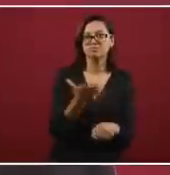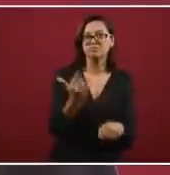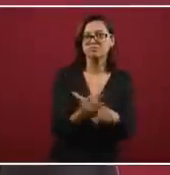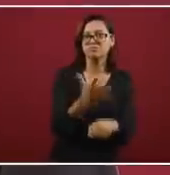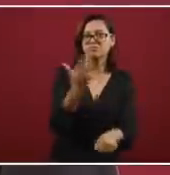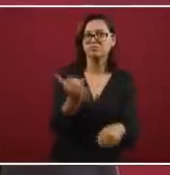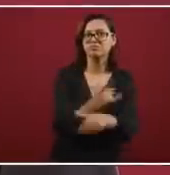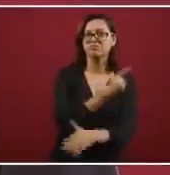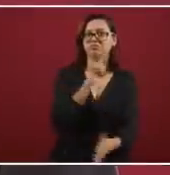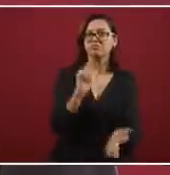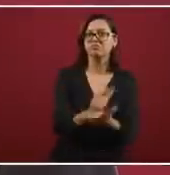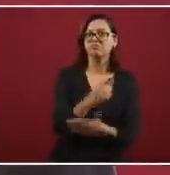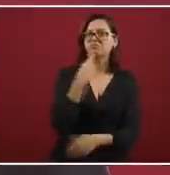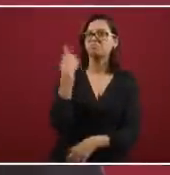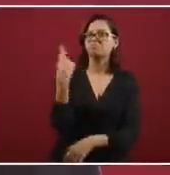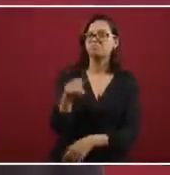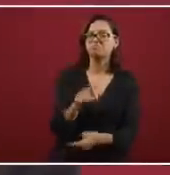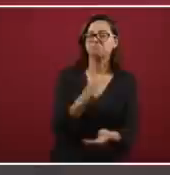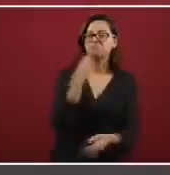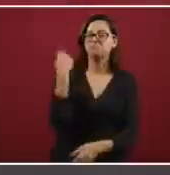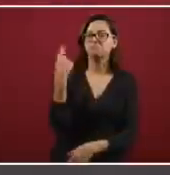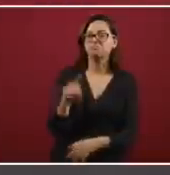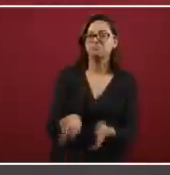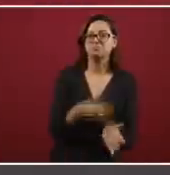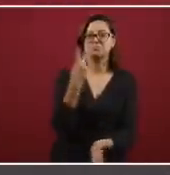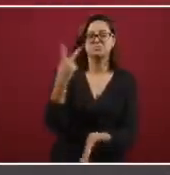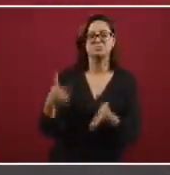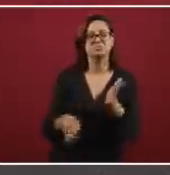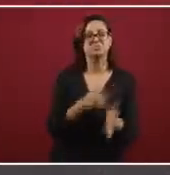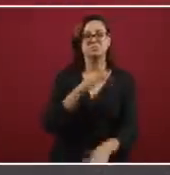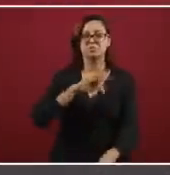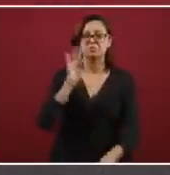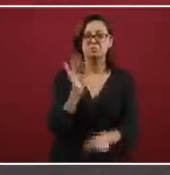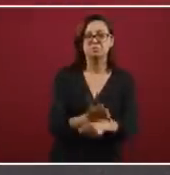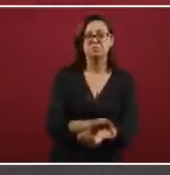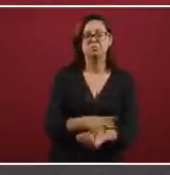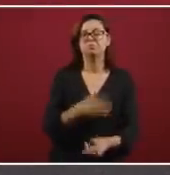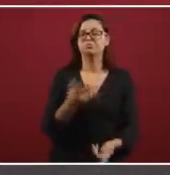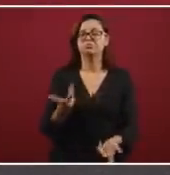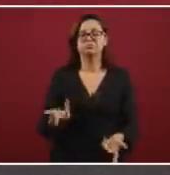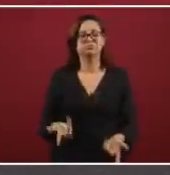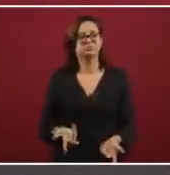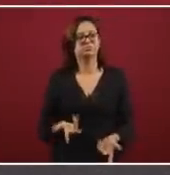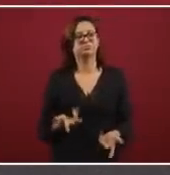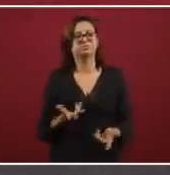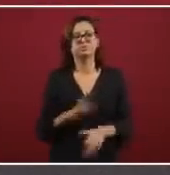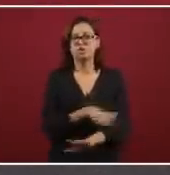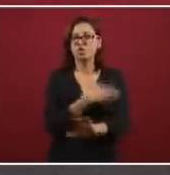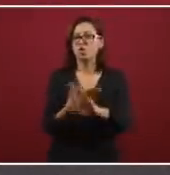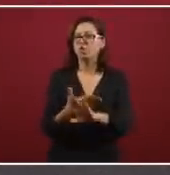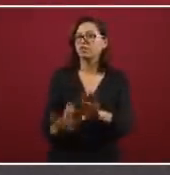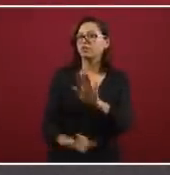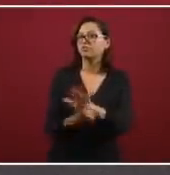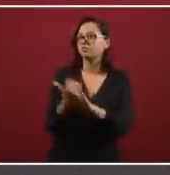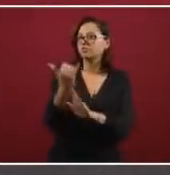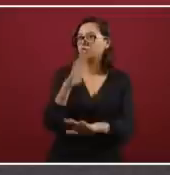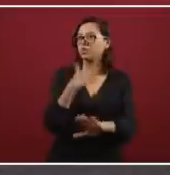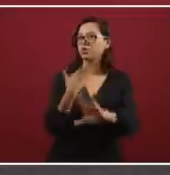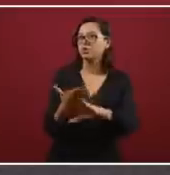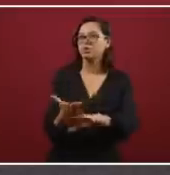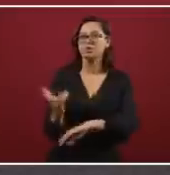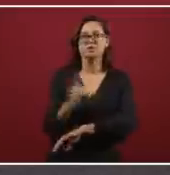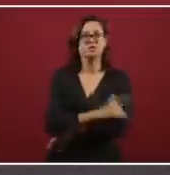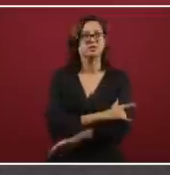legalmente, son los que promueven los amparos en contra de las obras,